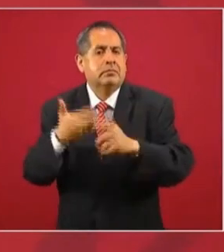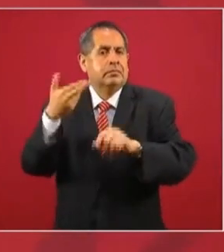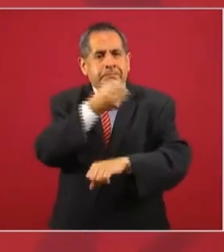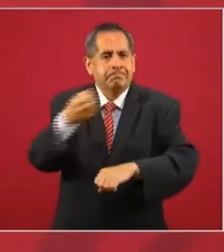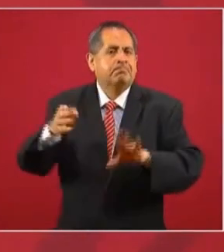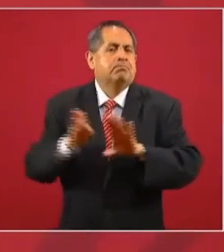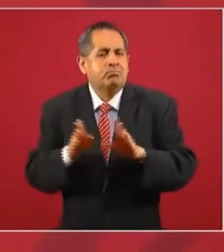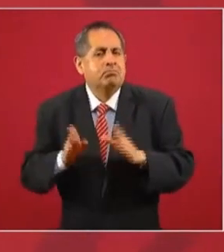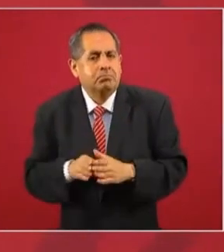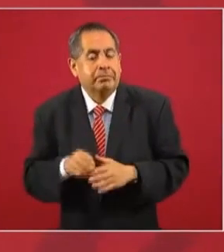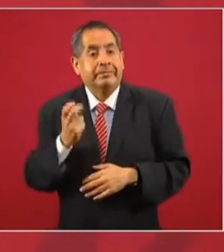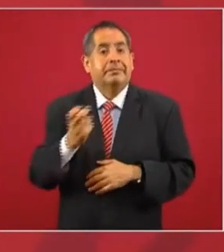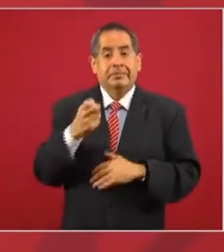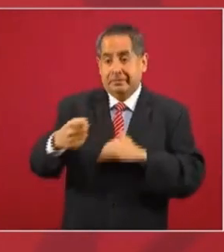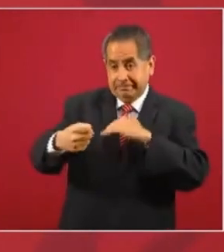es